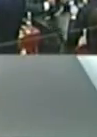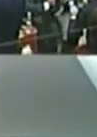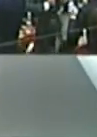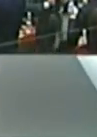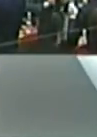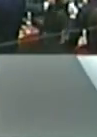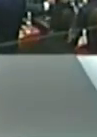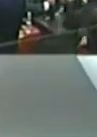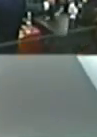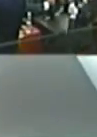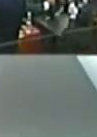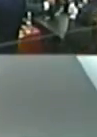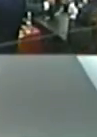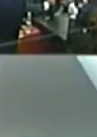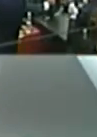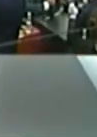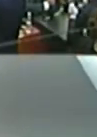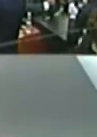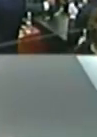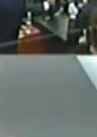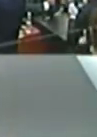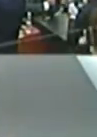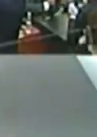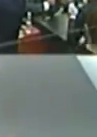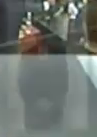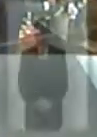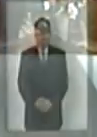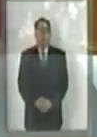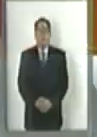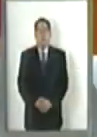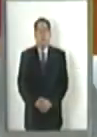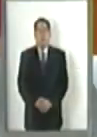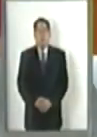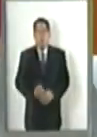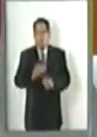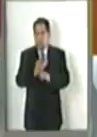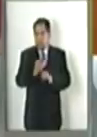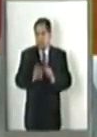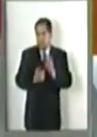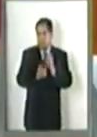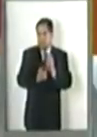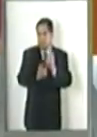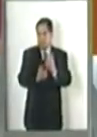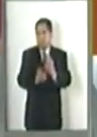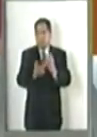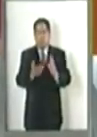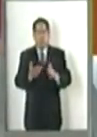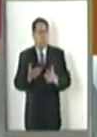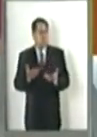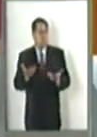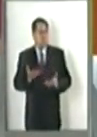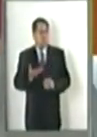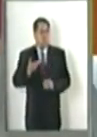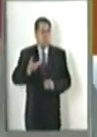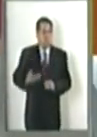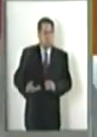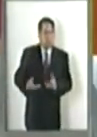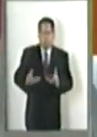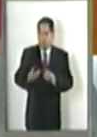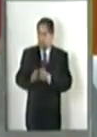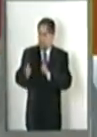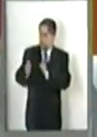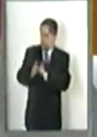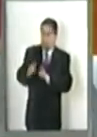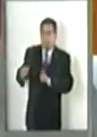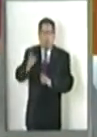Compañeros, buenas tardes. La siguiente presentación la hago en nombre de la